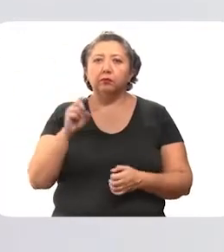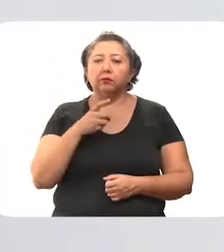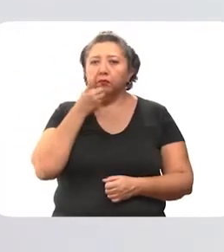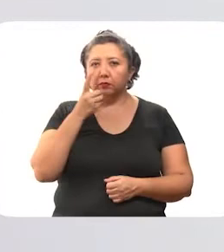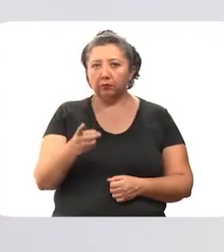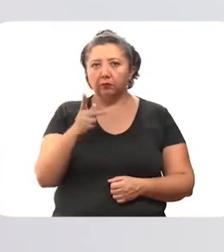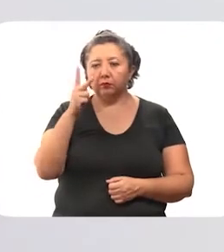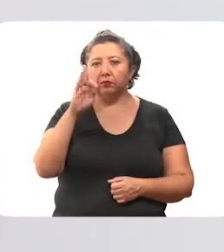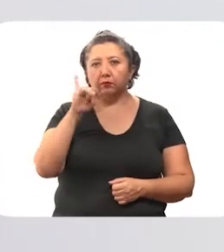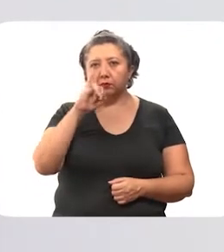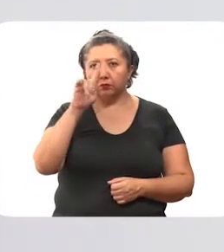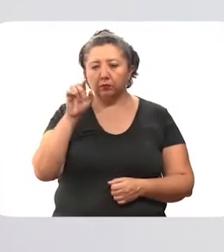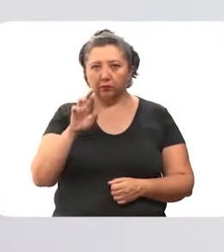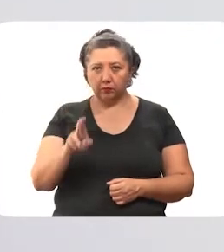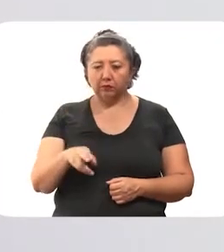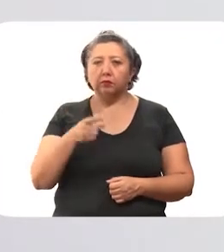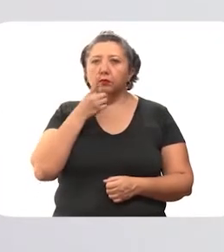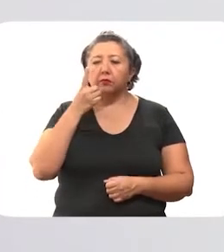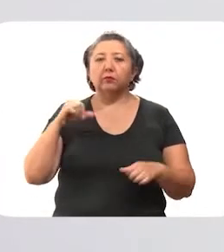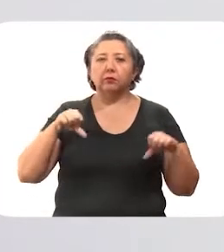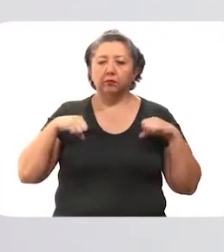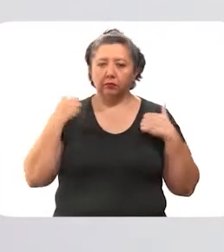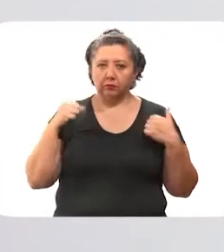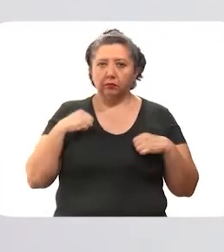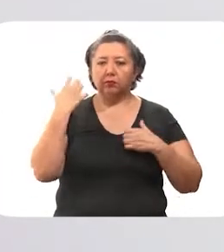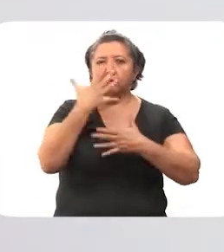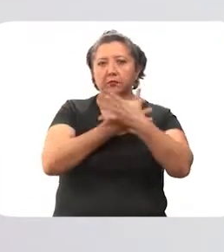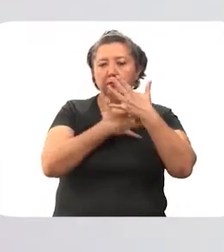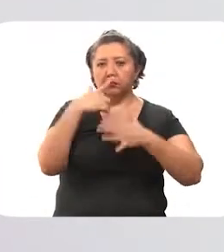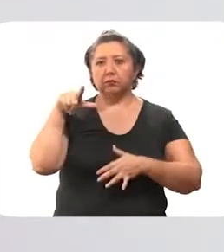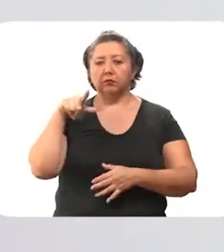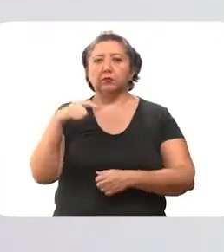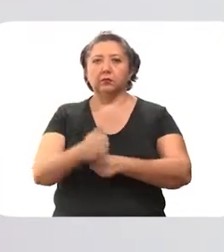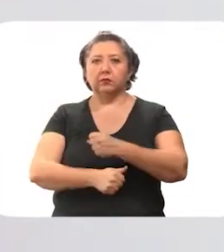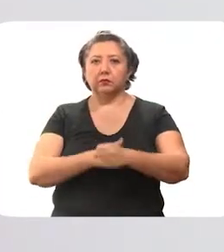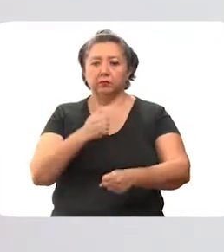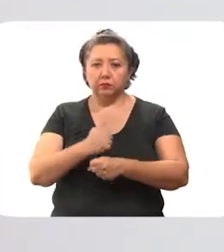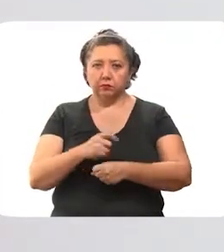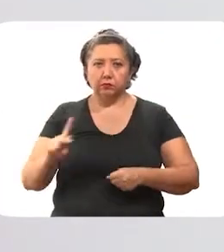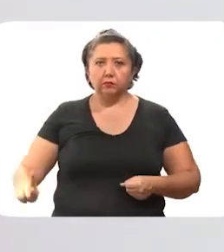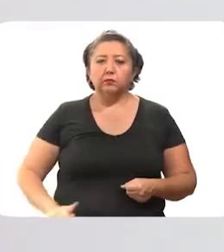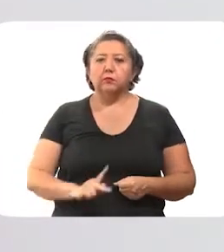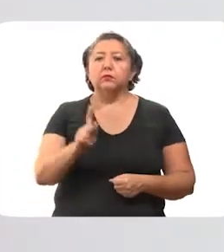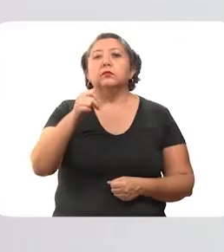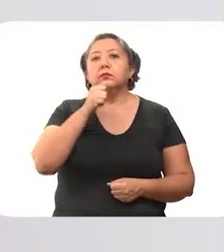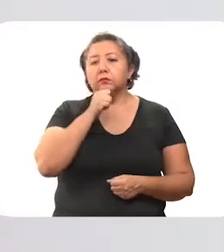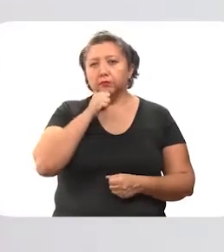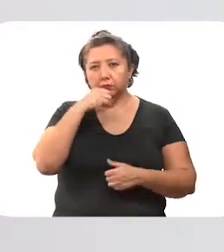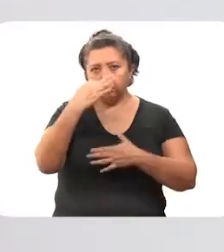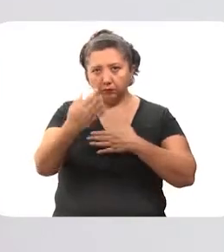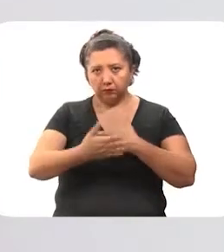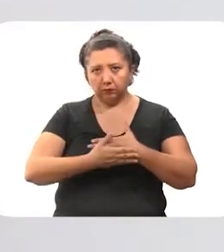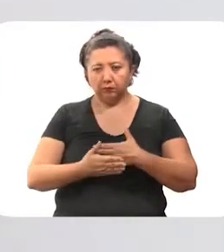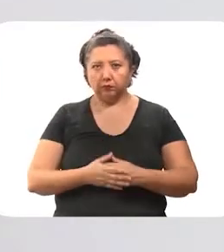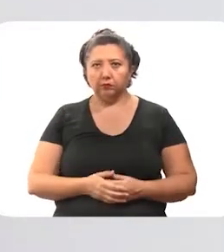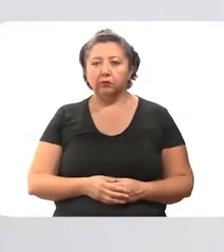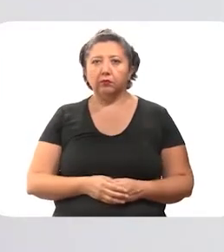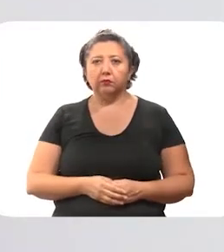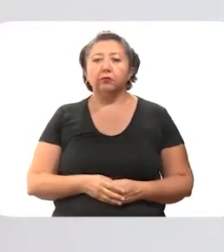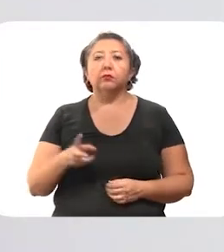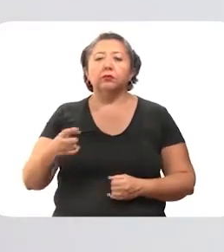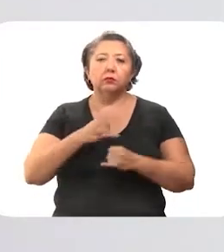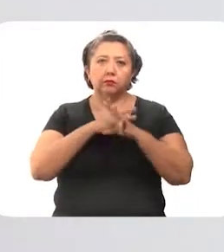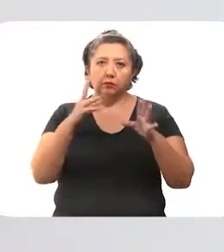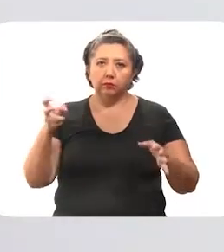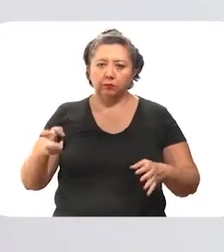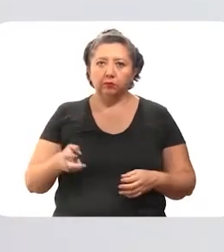la farmacéutica Pfizer y serán aplicadas en adolescentes de 15 a 17 años de municipios que se darán a conocer en los próximos días. Este